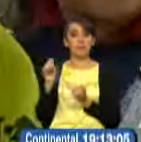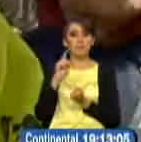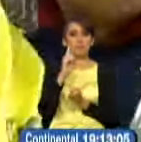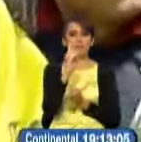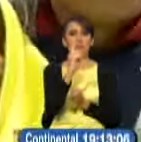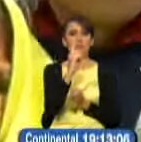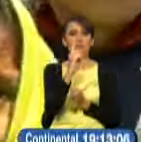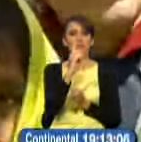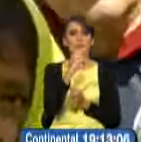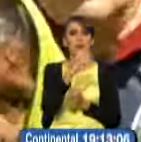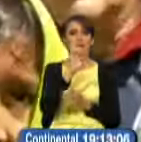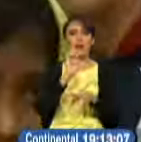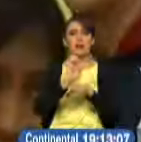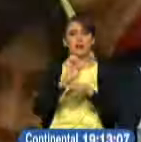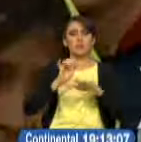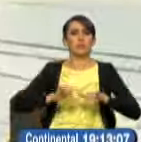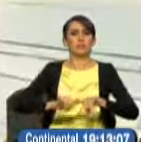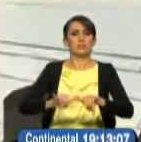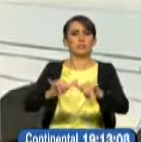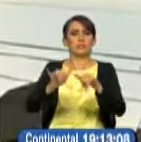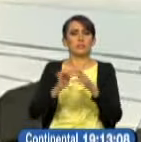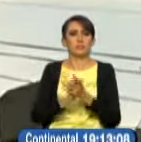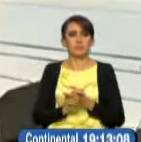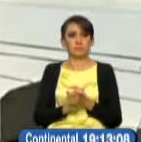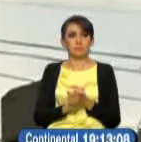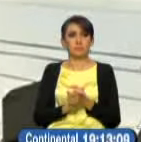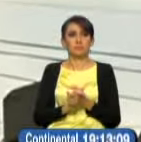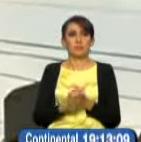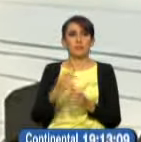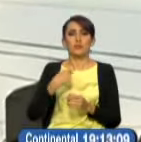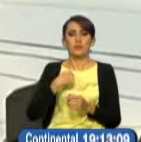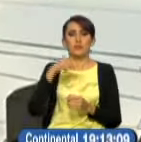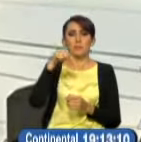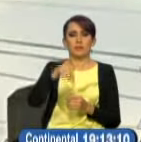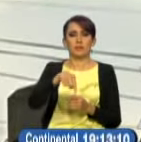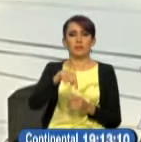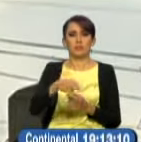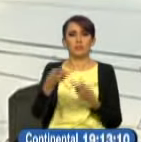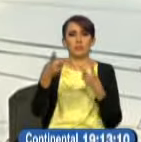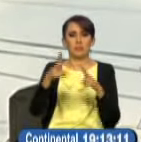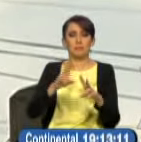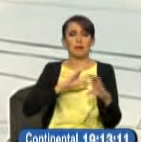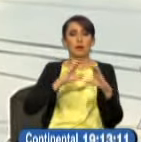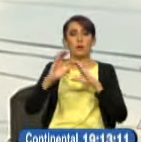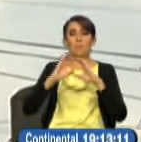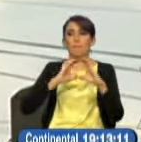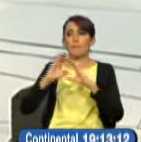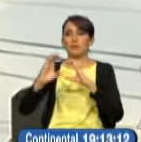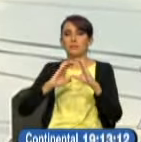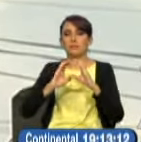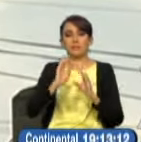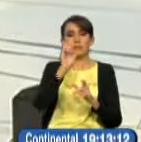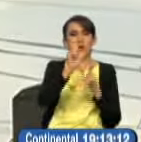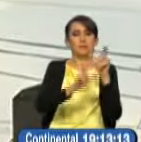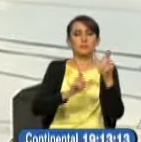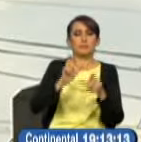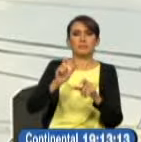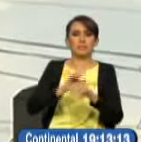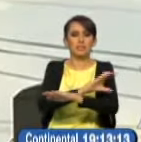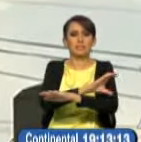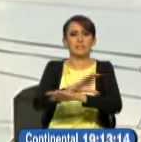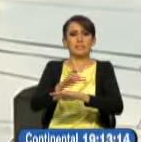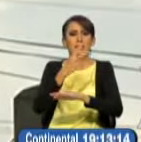puede sacar al país adelante. He venido además a conversar con la gente del pueblo, porque